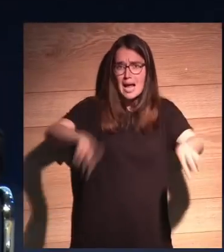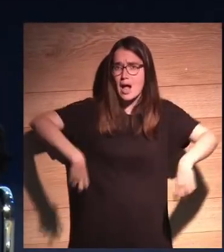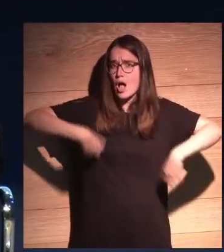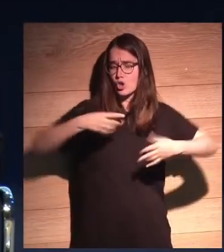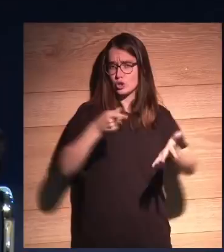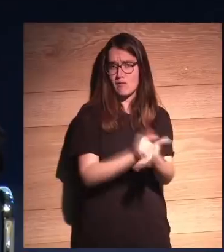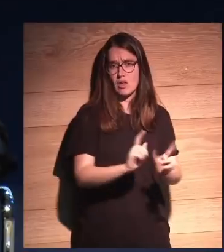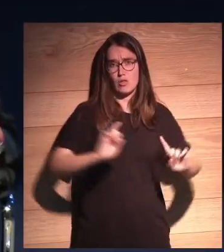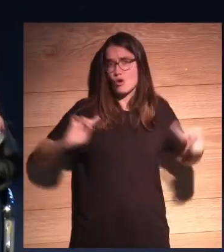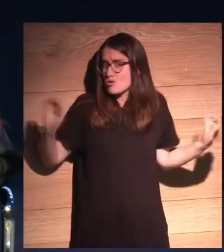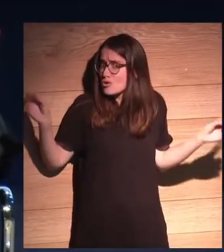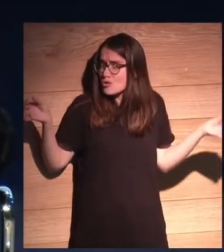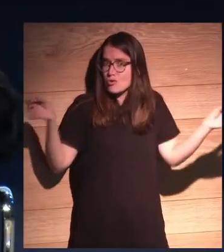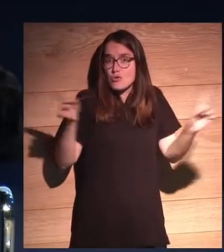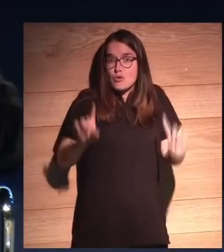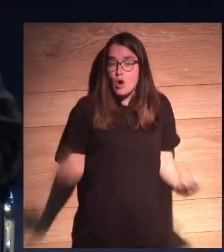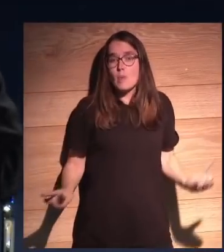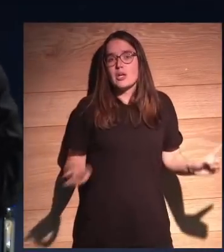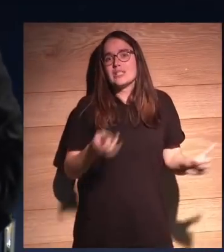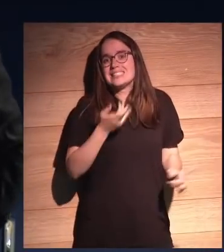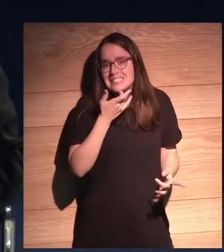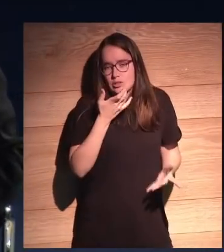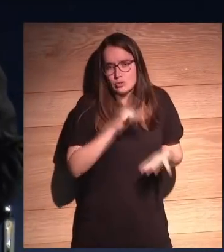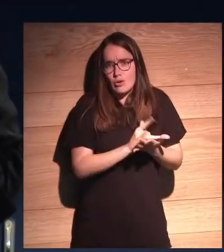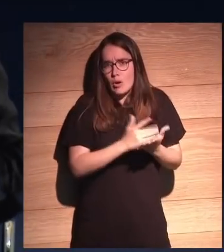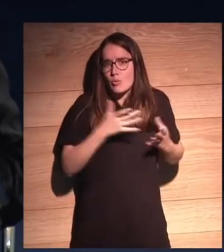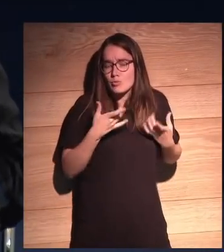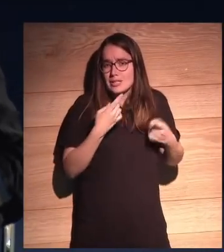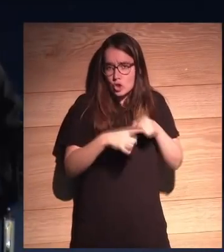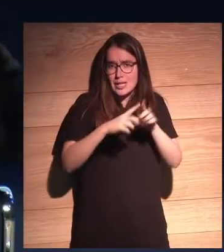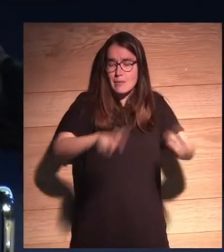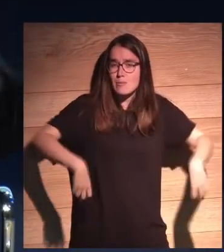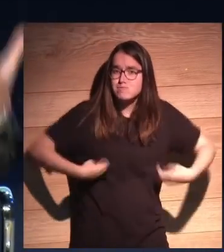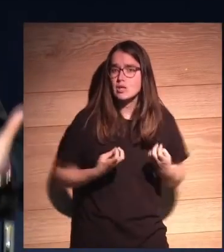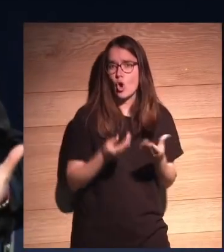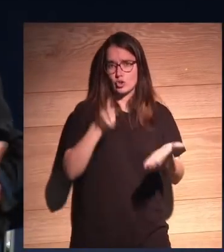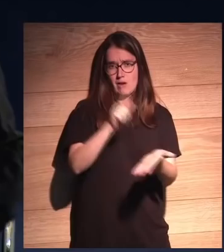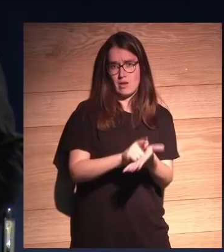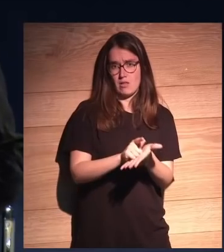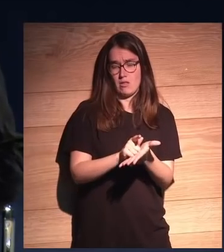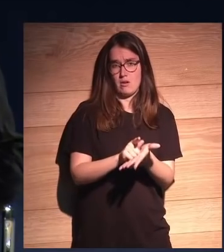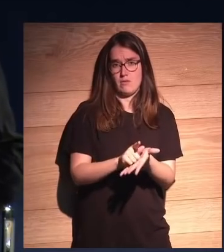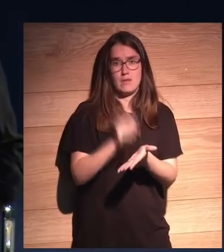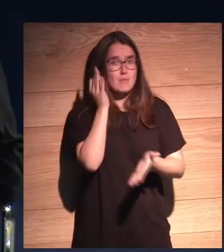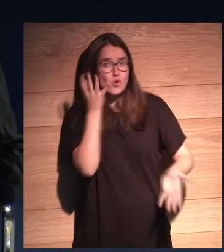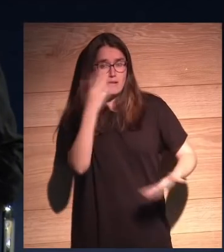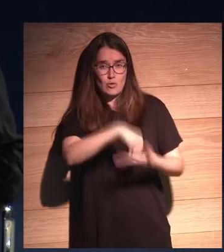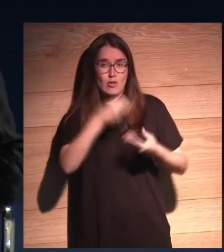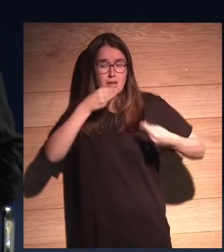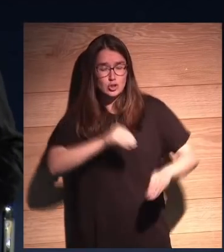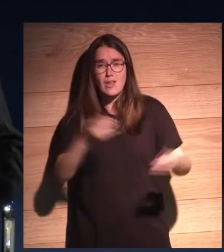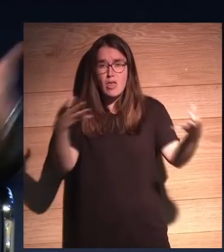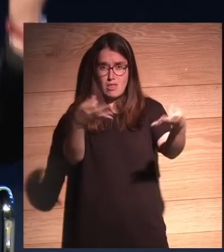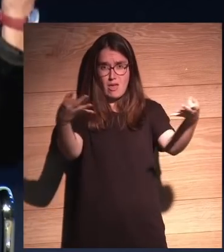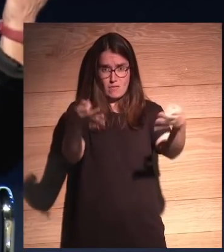historia desde sus raíces, pero sí hay una parte importante que hay que deconstruir y hay que volver a construir,